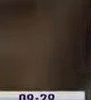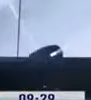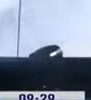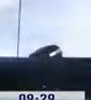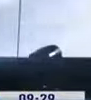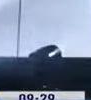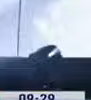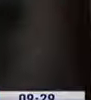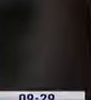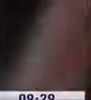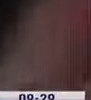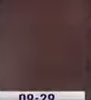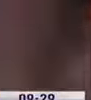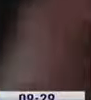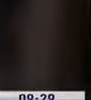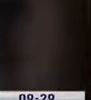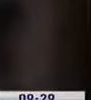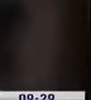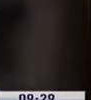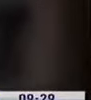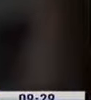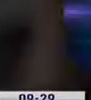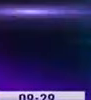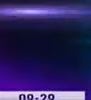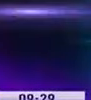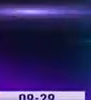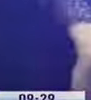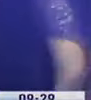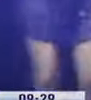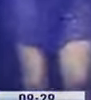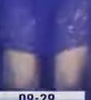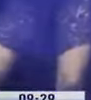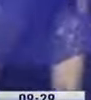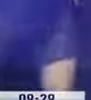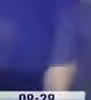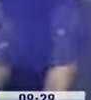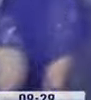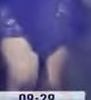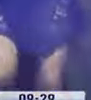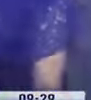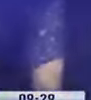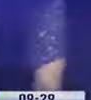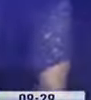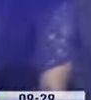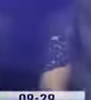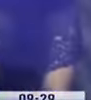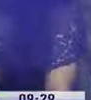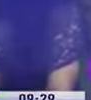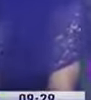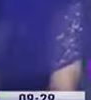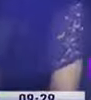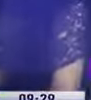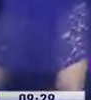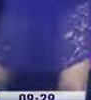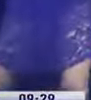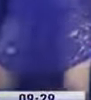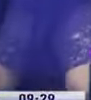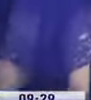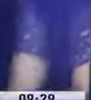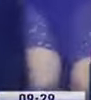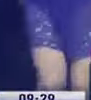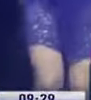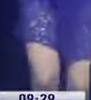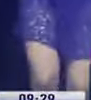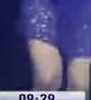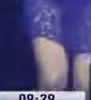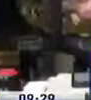cómo se ve? Y los fans le dijeron a Steven se va a morir por meterse otra vez a cambiar el rostro. También una peludita